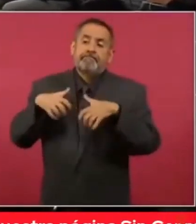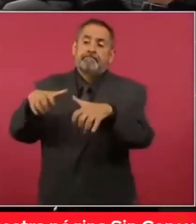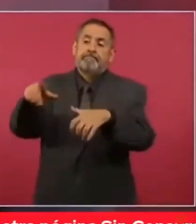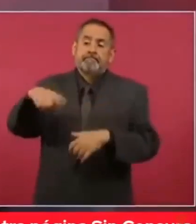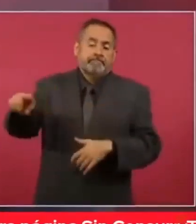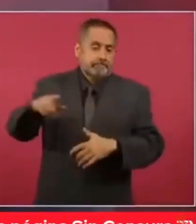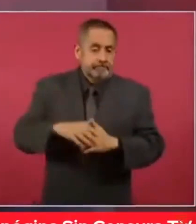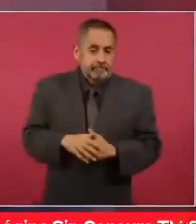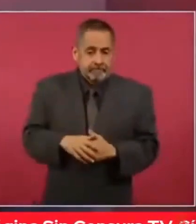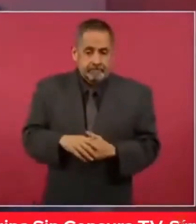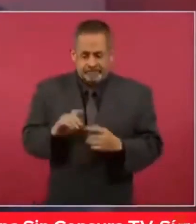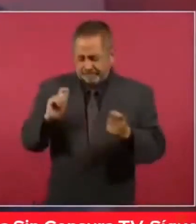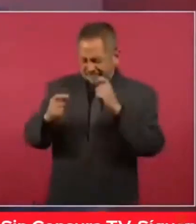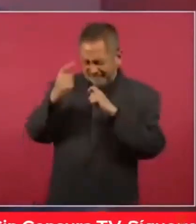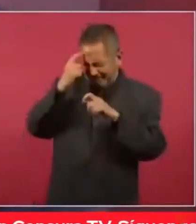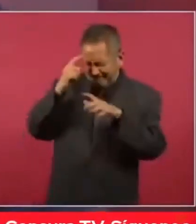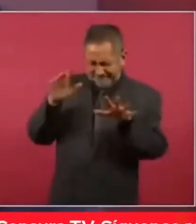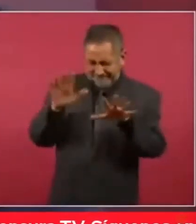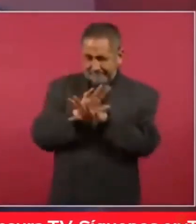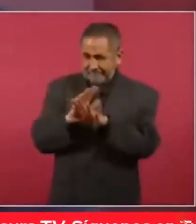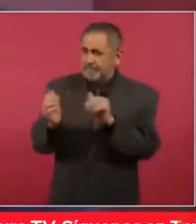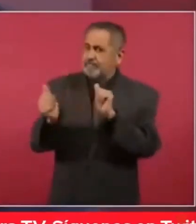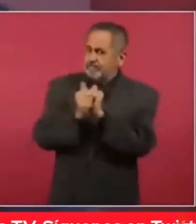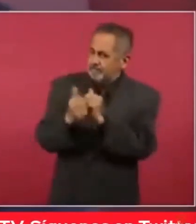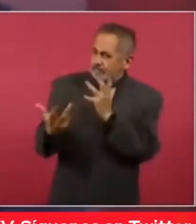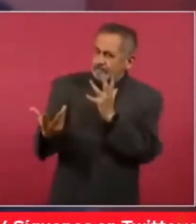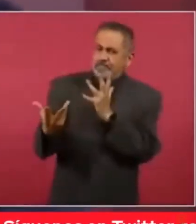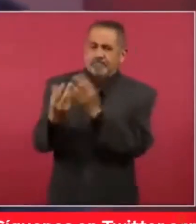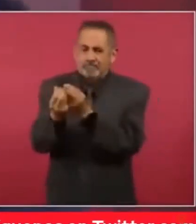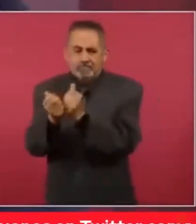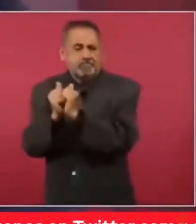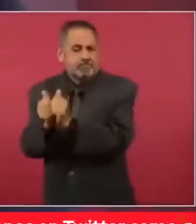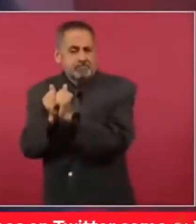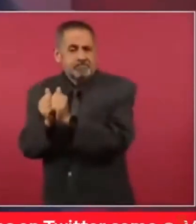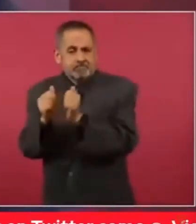La renovación hay que hacerla con el pueblo.